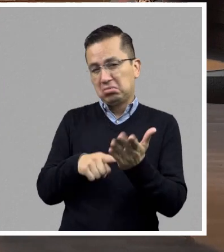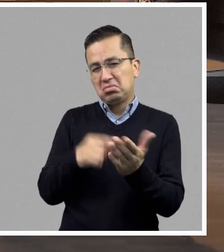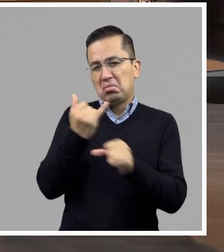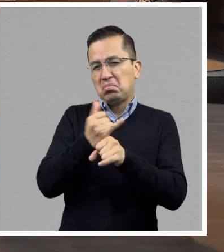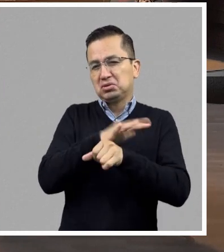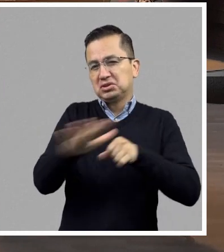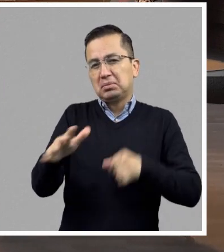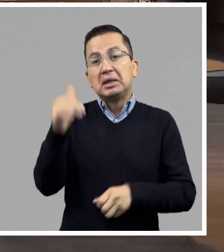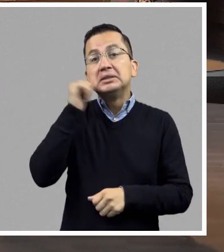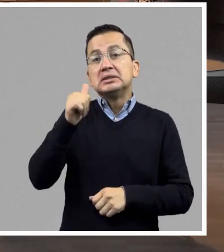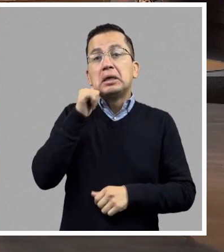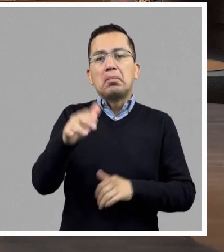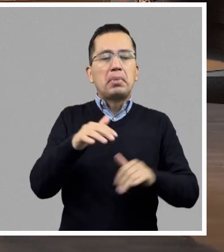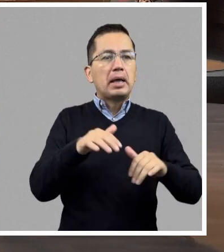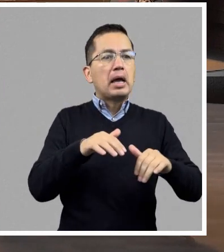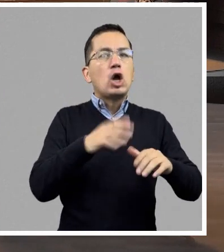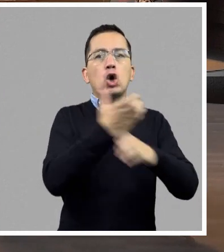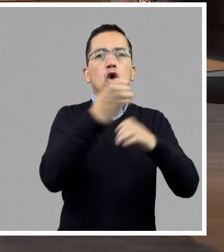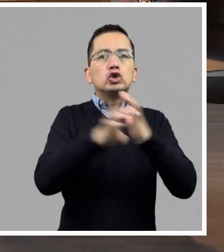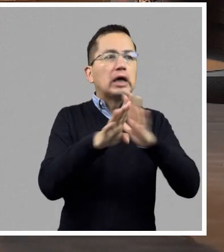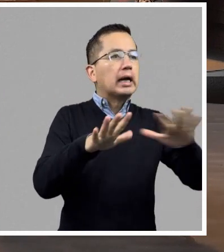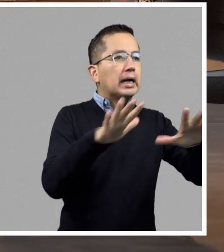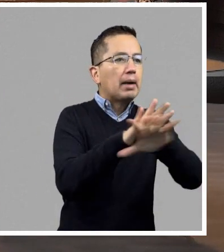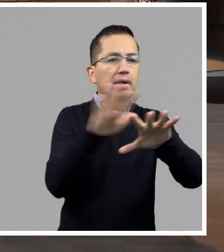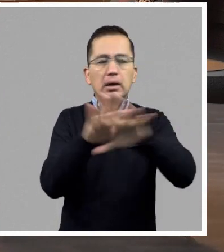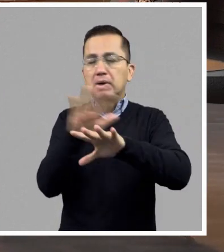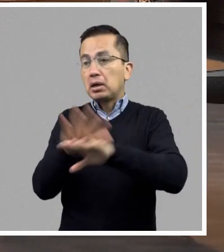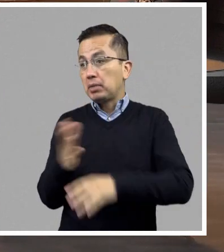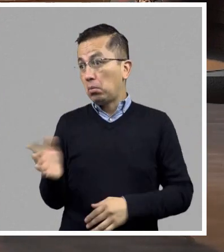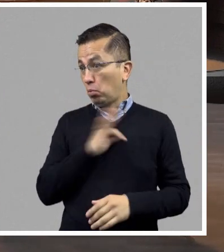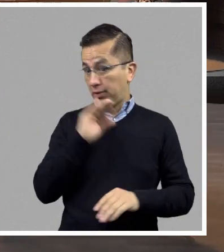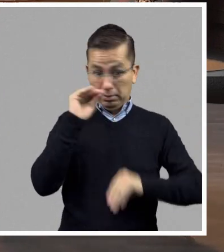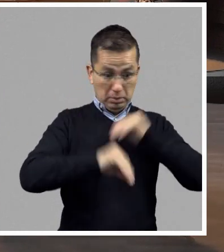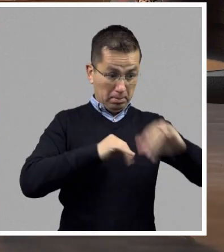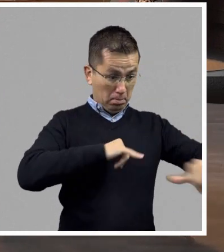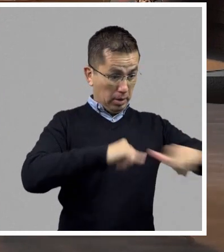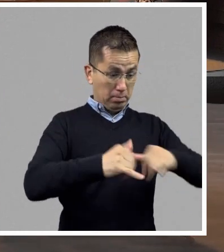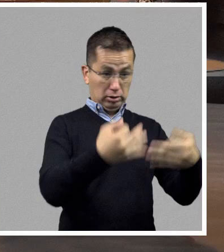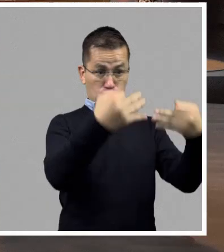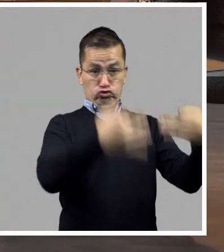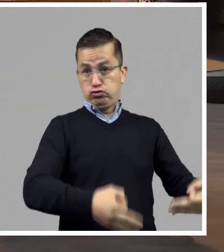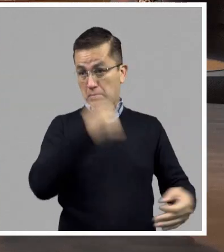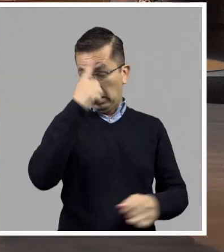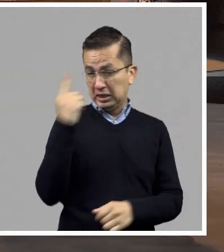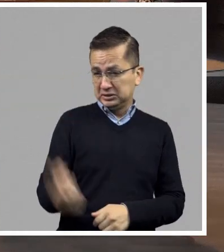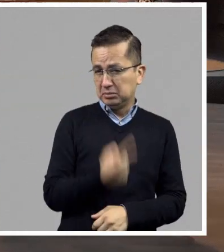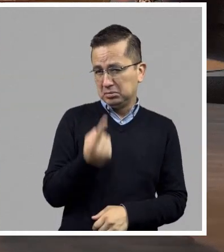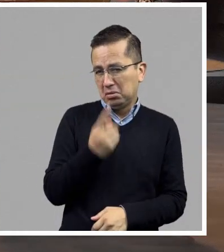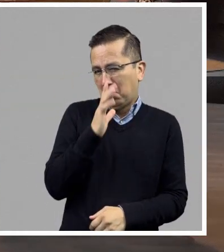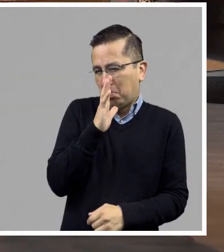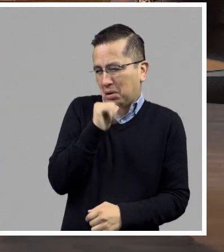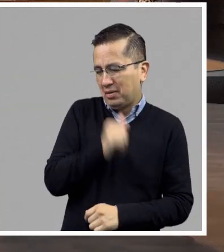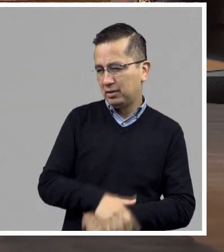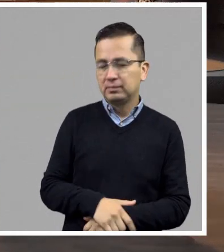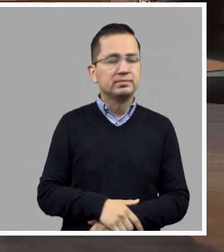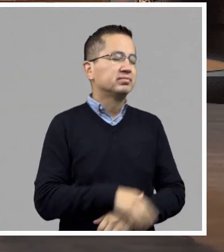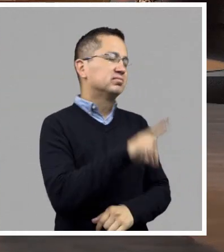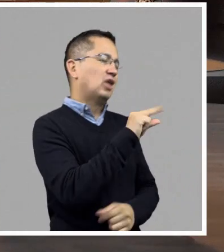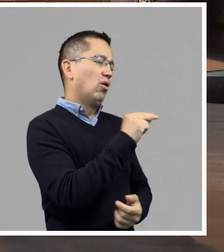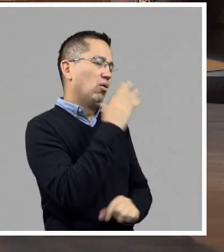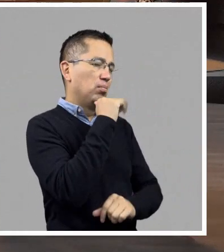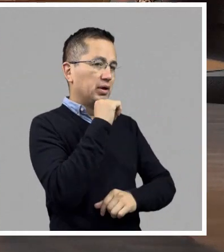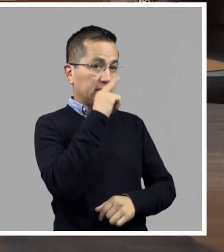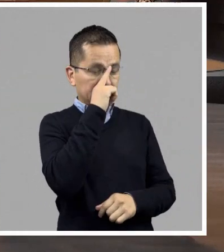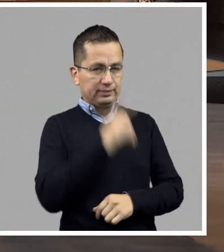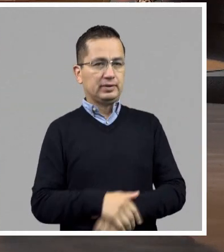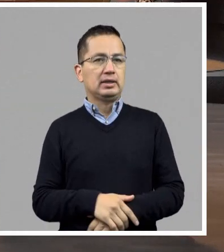todo está en movimiento no hay mapas no hay mapa O sea no es de que ya tenemos los mapas del mundo y podemos descansar Hay que crear mapas de permanencia y quisiera yo